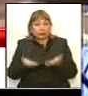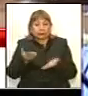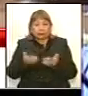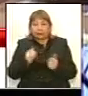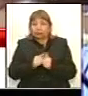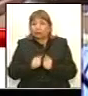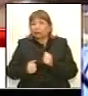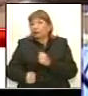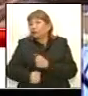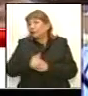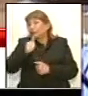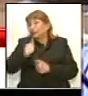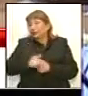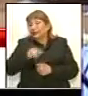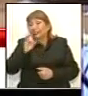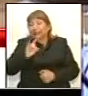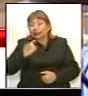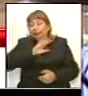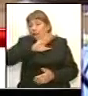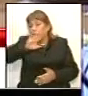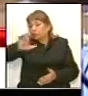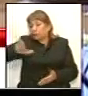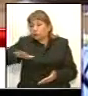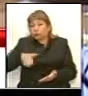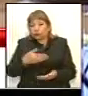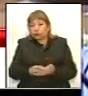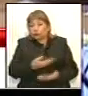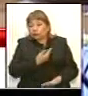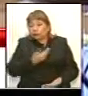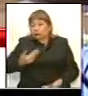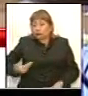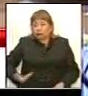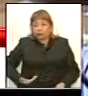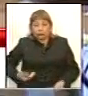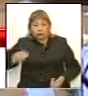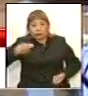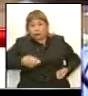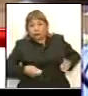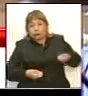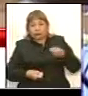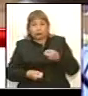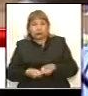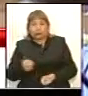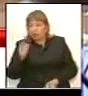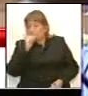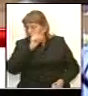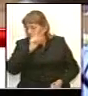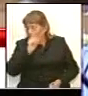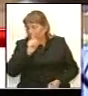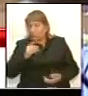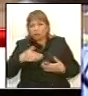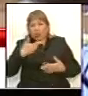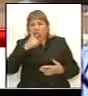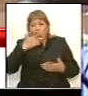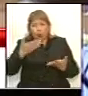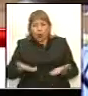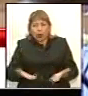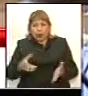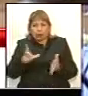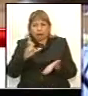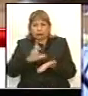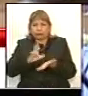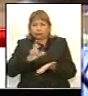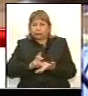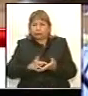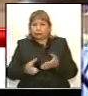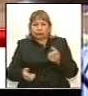una emergencia, el Estado es dueño de todo. El Estado dispone de todo. Y no se puede permitir que no habiendo agua en Lima hayan